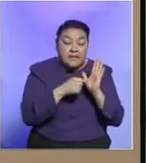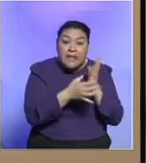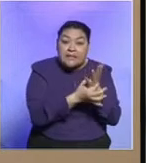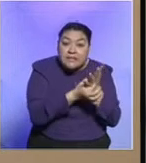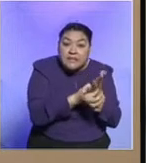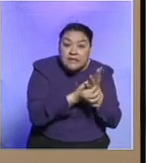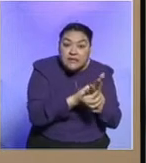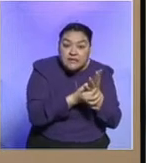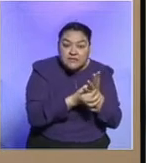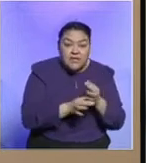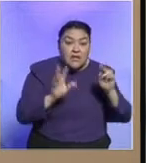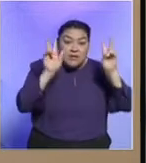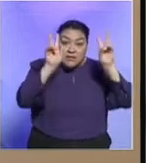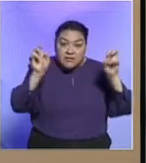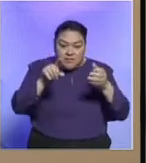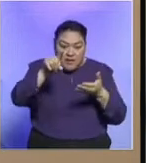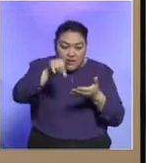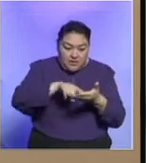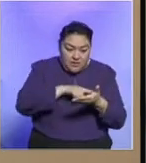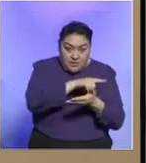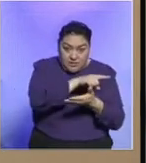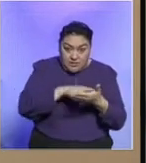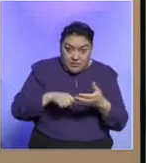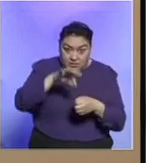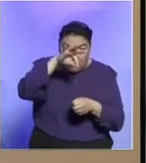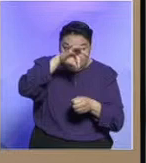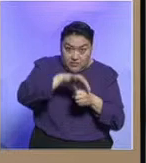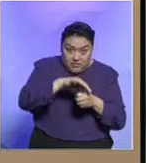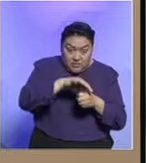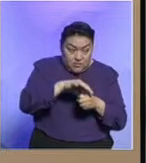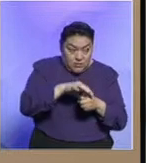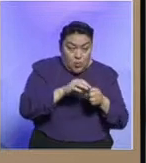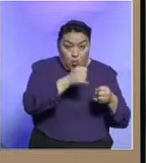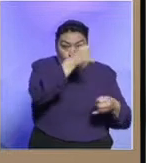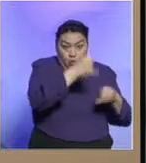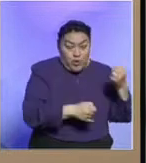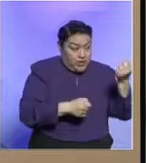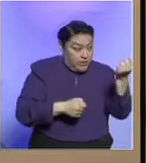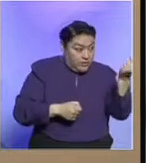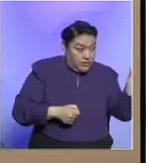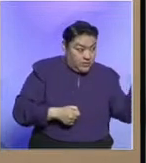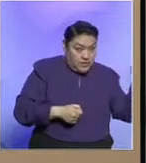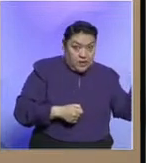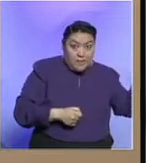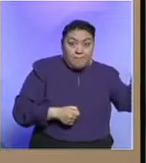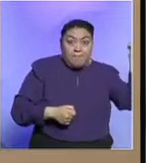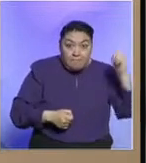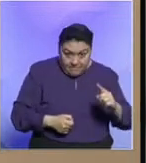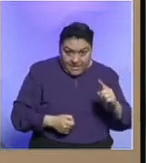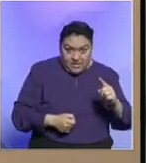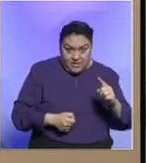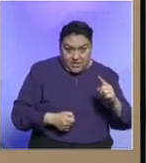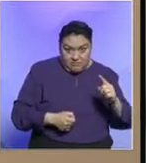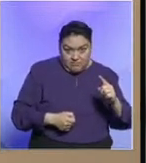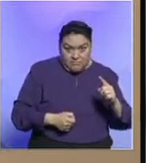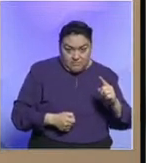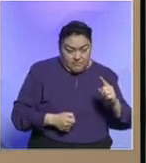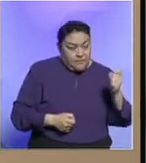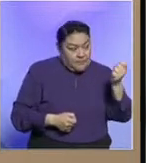comillas, en materia electoral, la interposición de los medios de